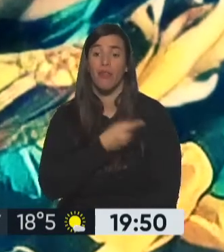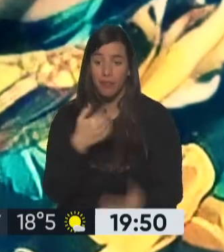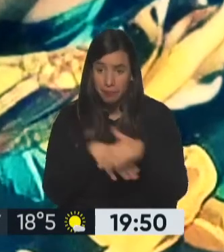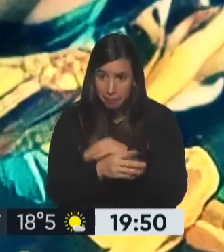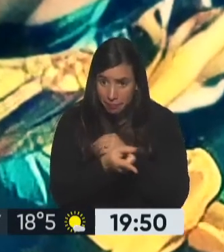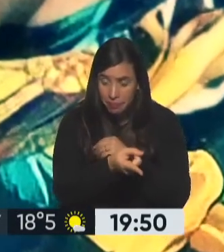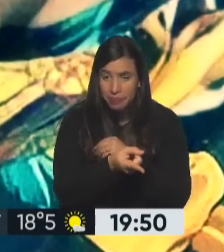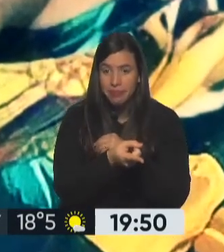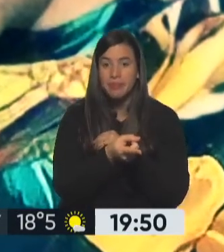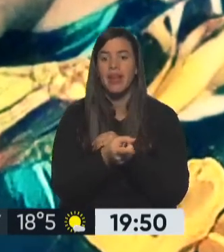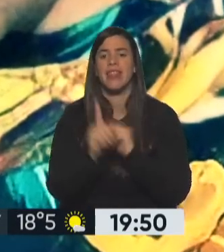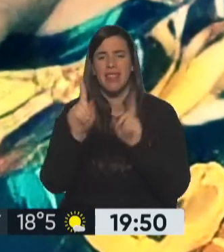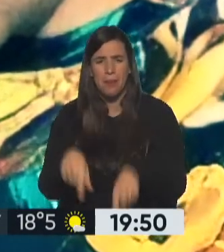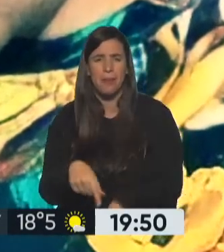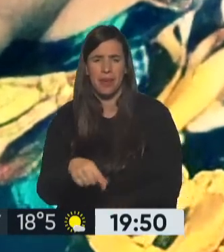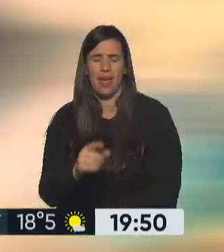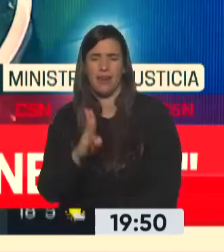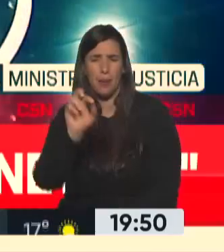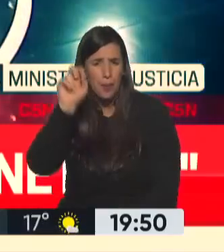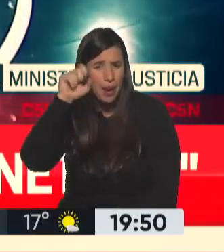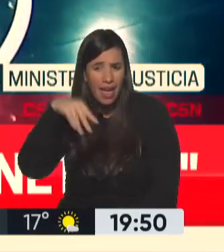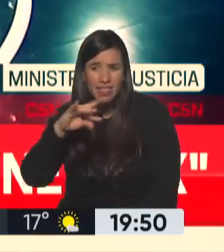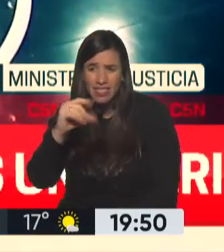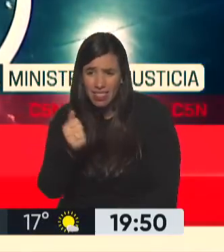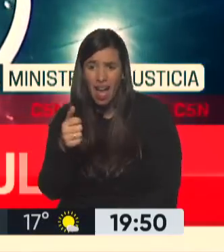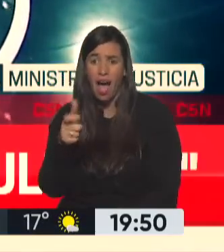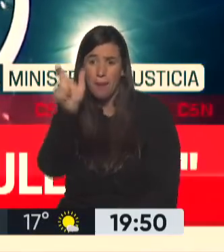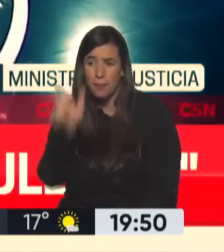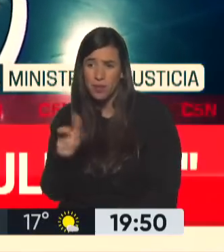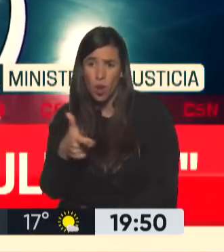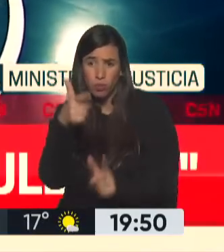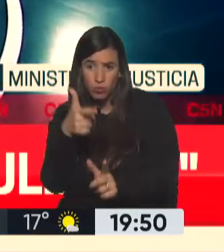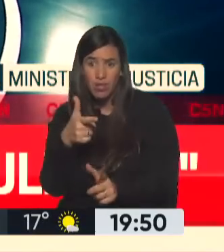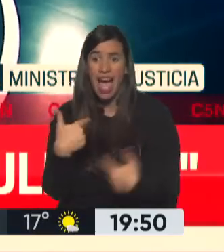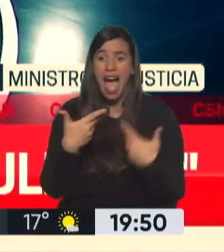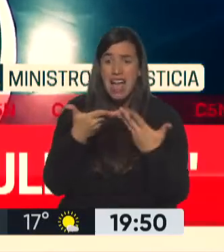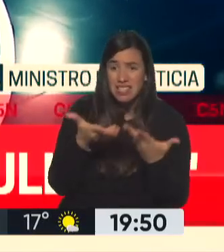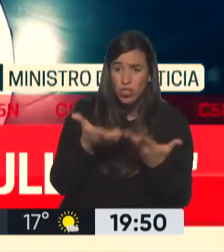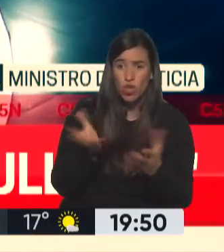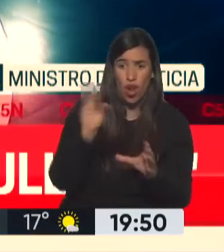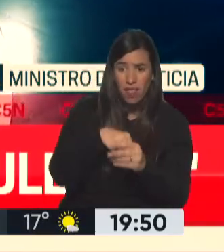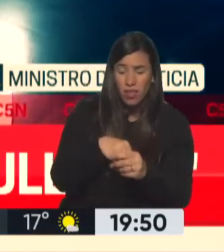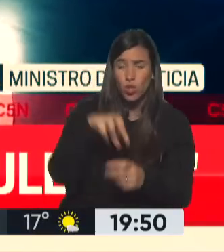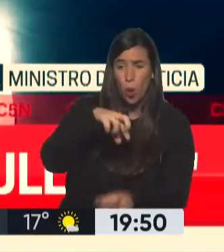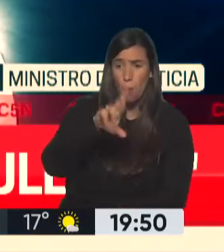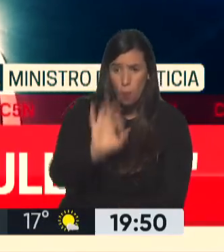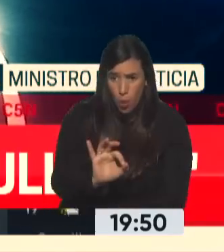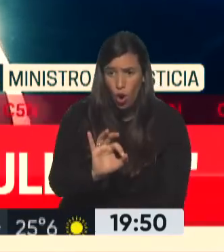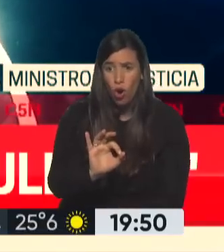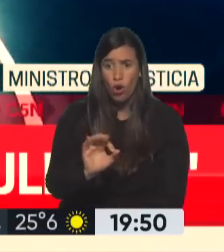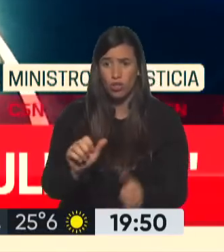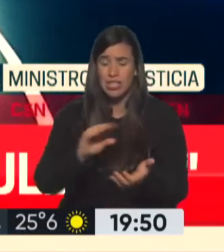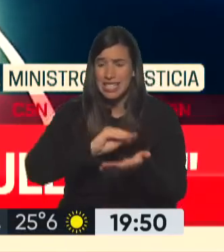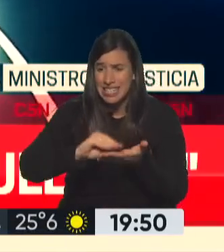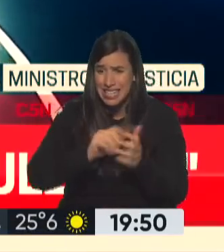que gatilló, los abogados, son asesores del PRO, asesores en el Senado, asesores en Cámara de Diputados. ¿Quién